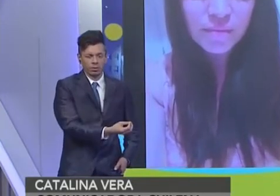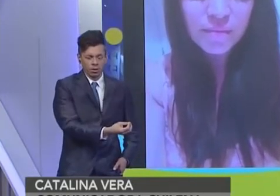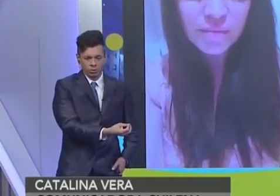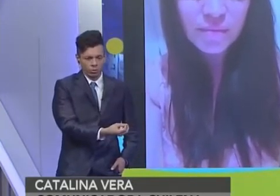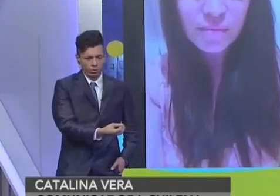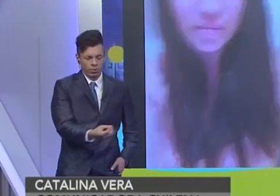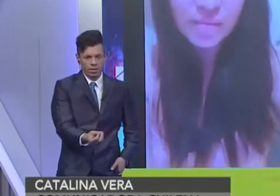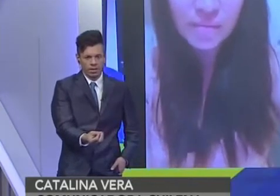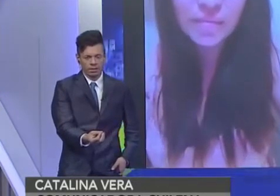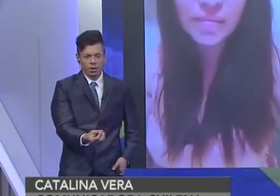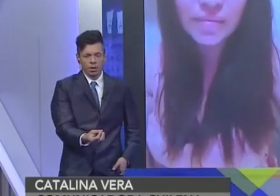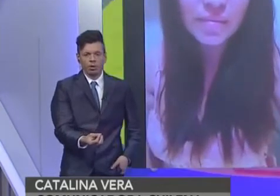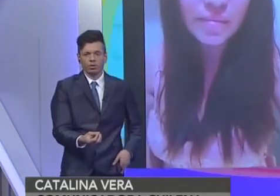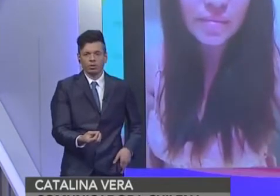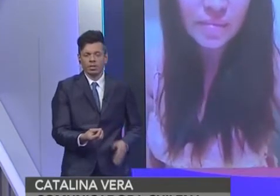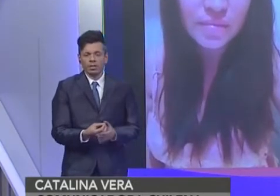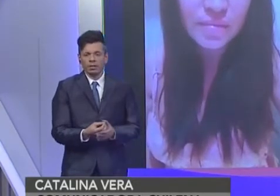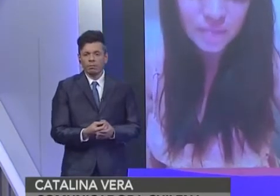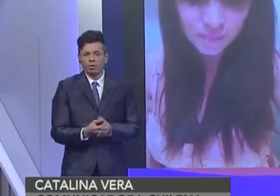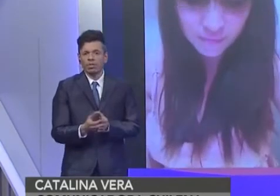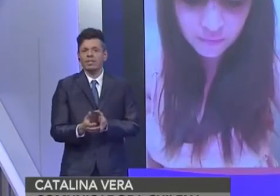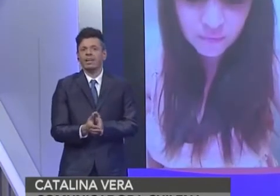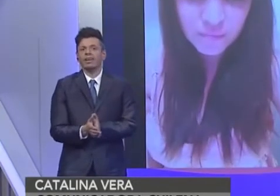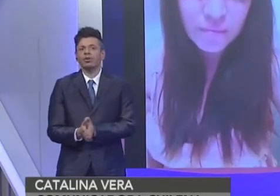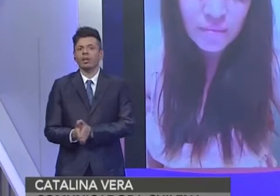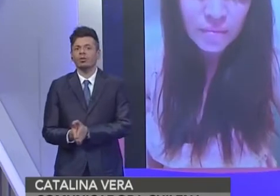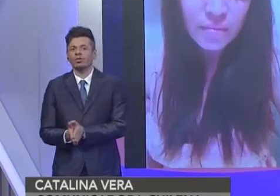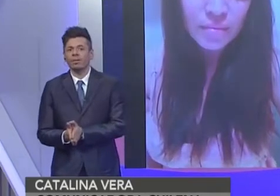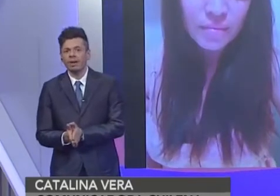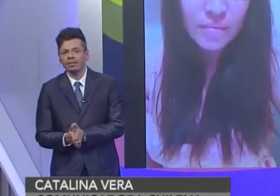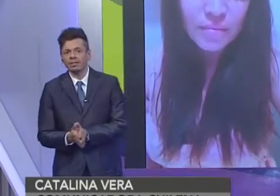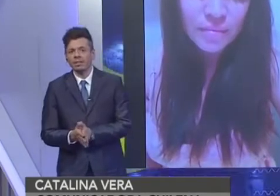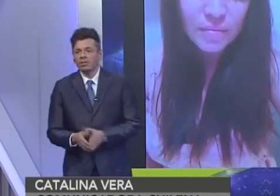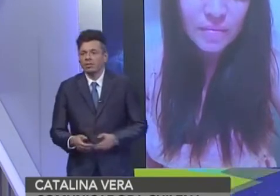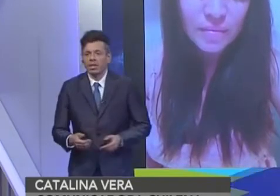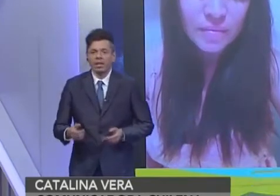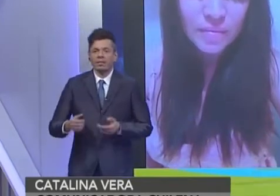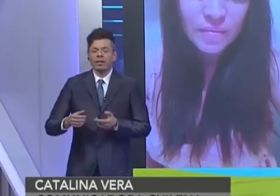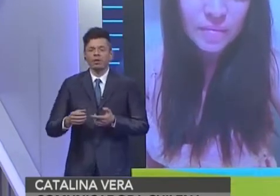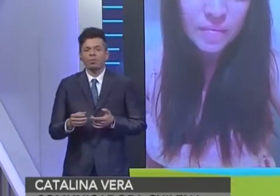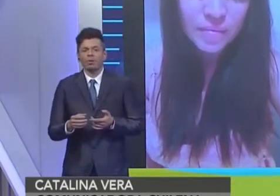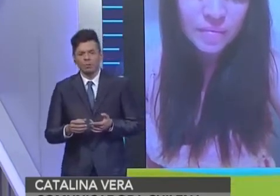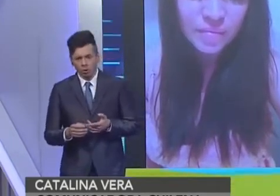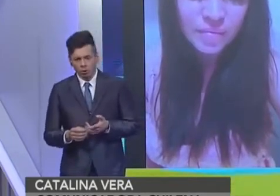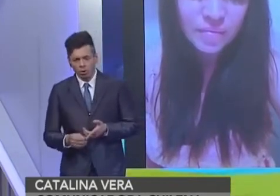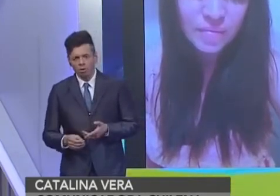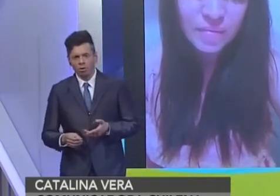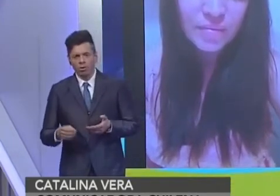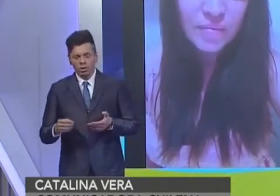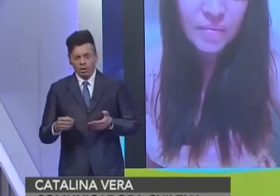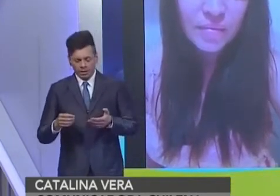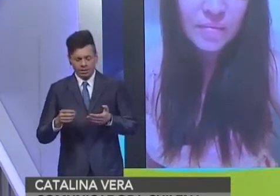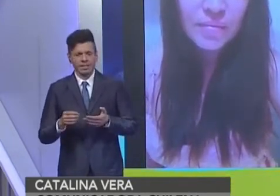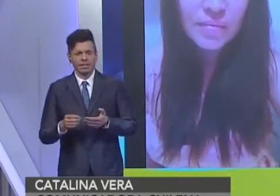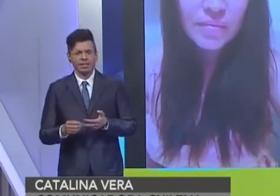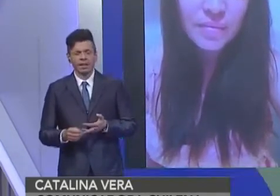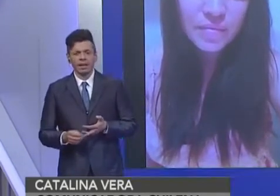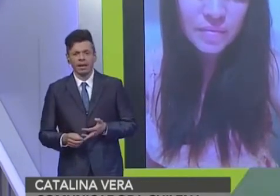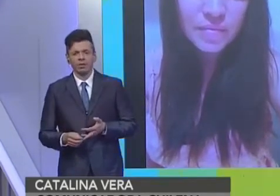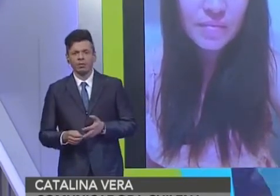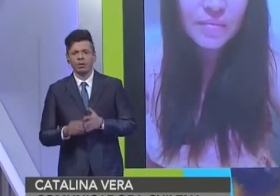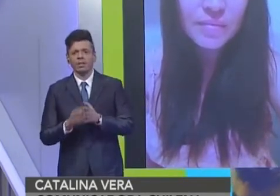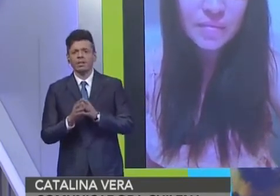de casos de los últimos días o si vos sentís que hay otra cosa más, no sé, gente que no cumple el protocolo, que se